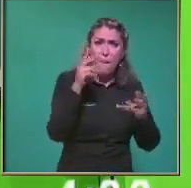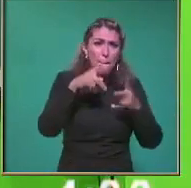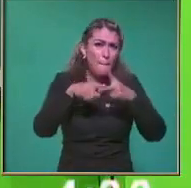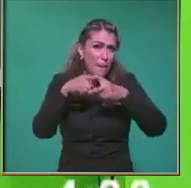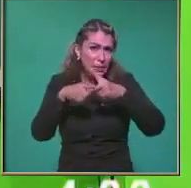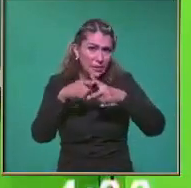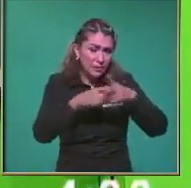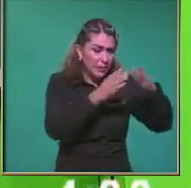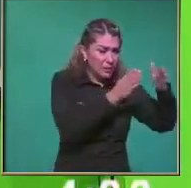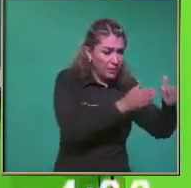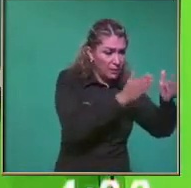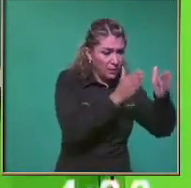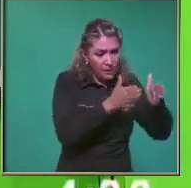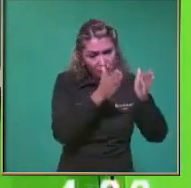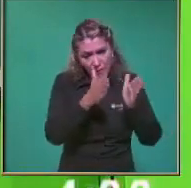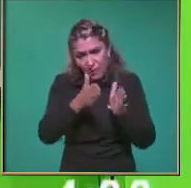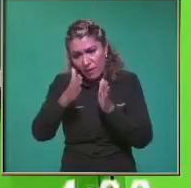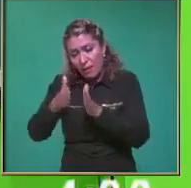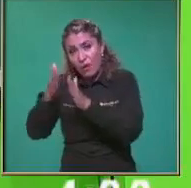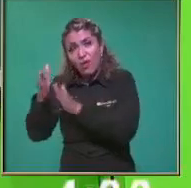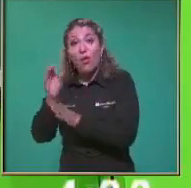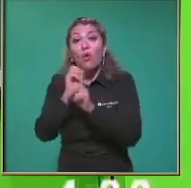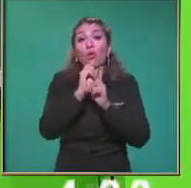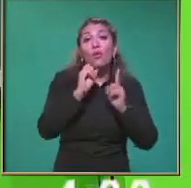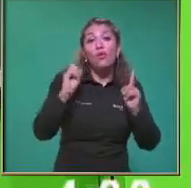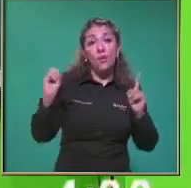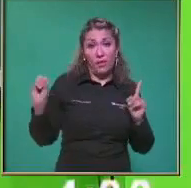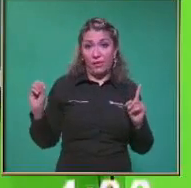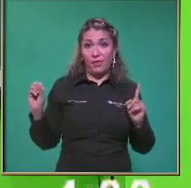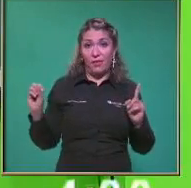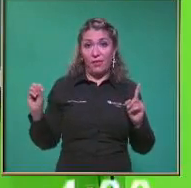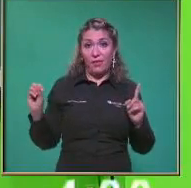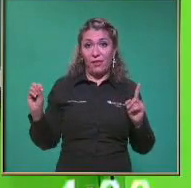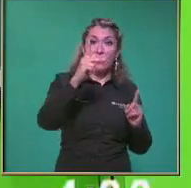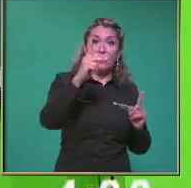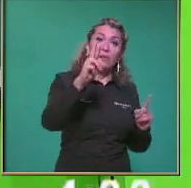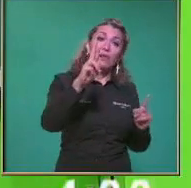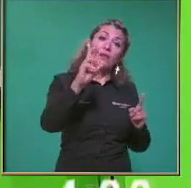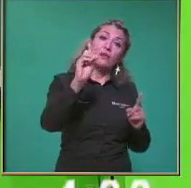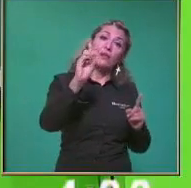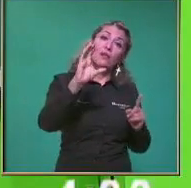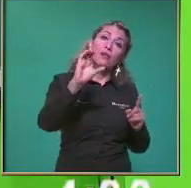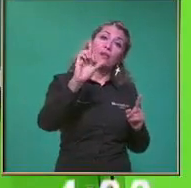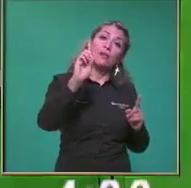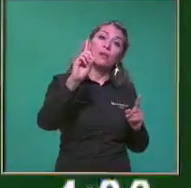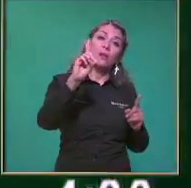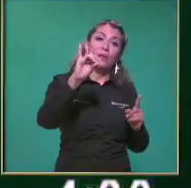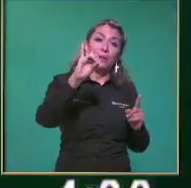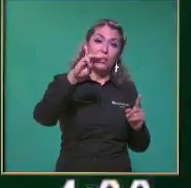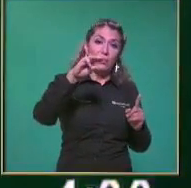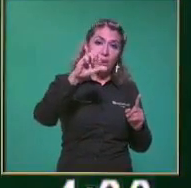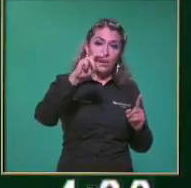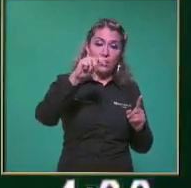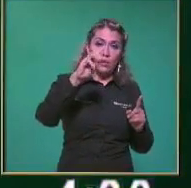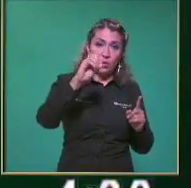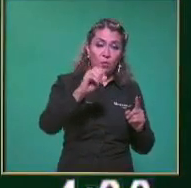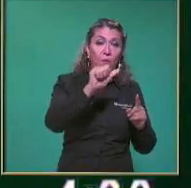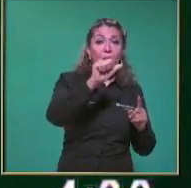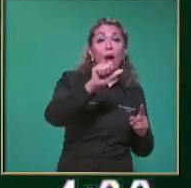los problemas. En este caso, vamos a ver eso precisamente. El algoritmo es un proceso.